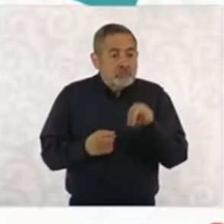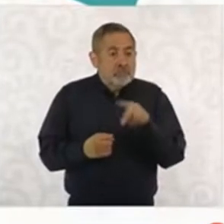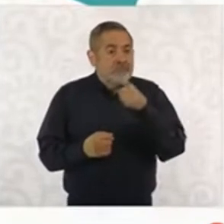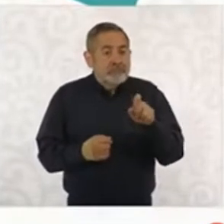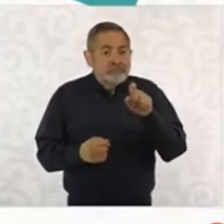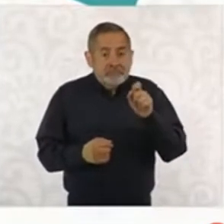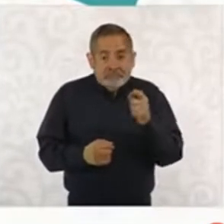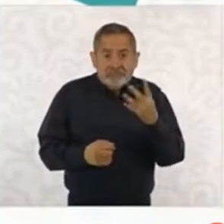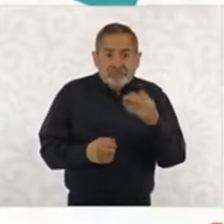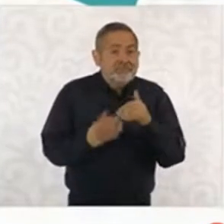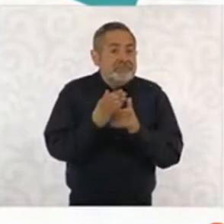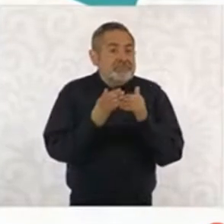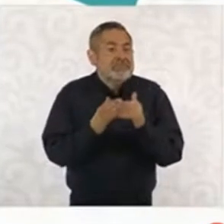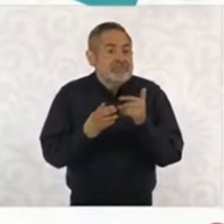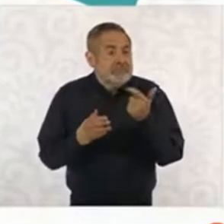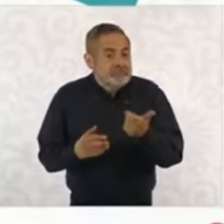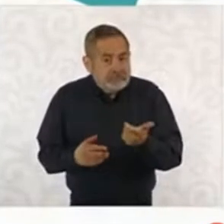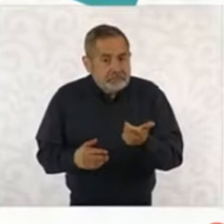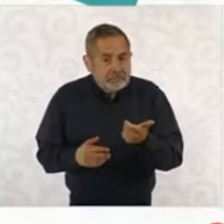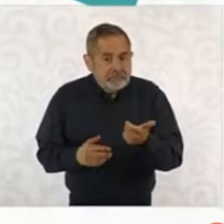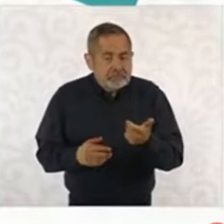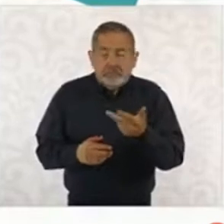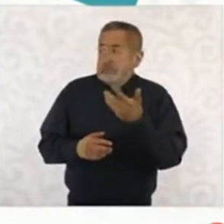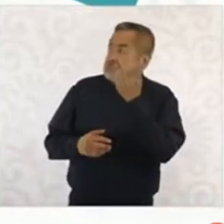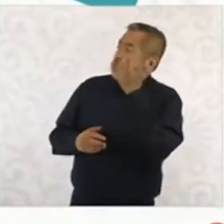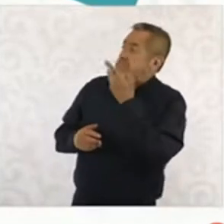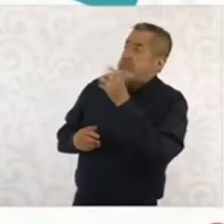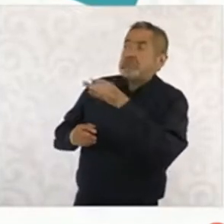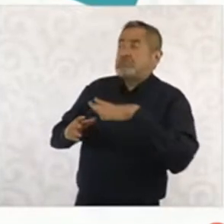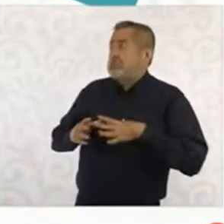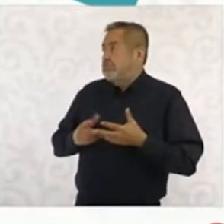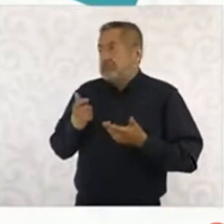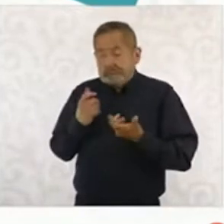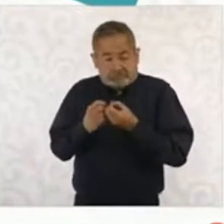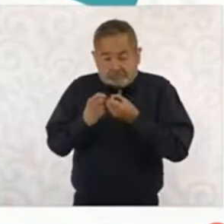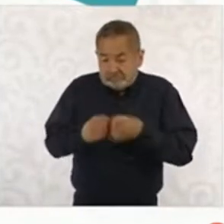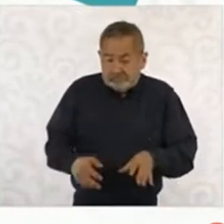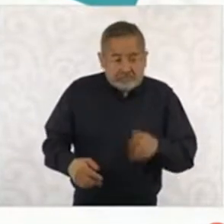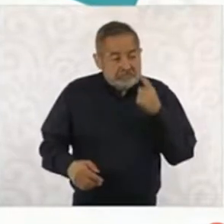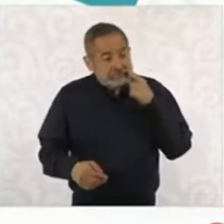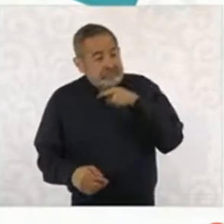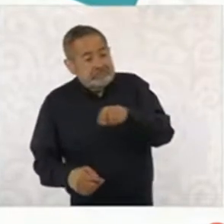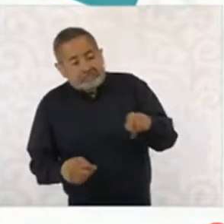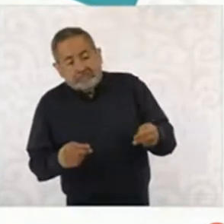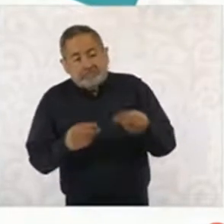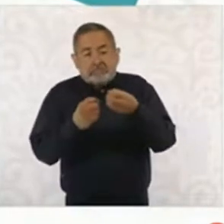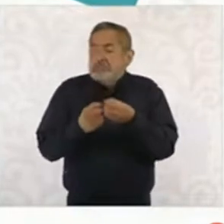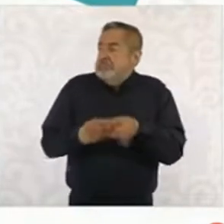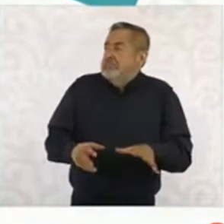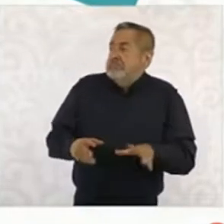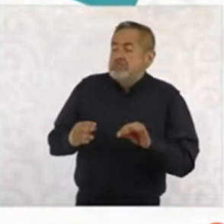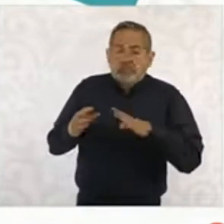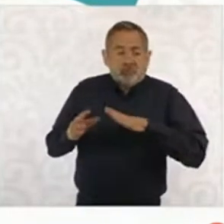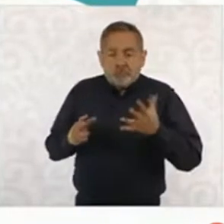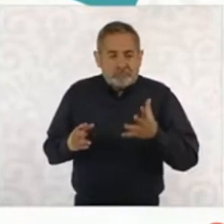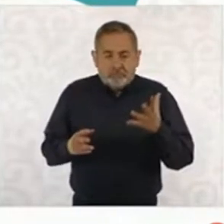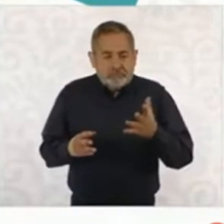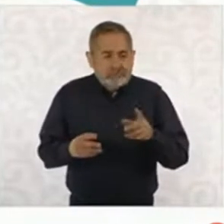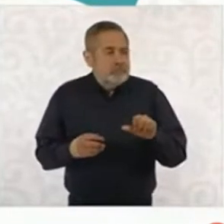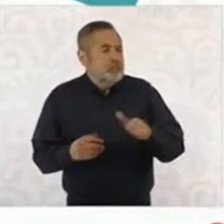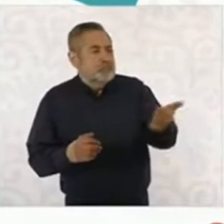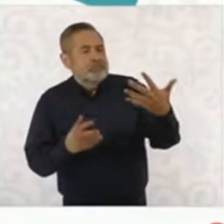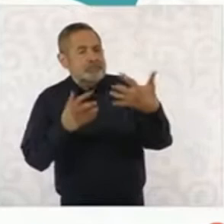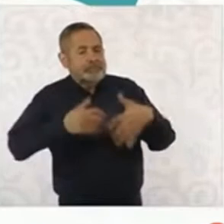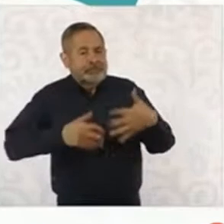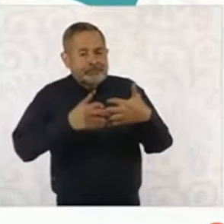2.124 millones de pesos, declaran pérdidas, no eran parte de sus operaciones, venían de otra empresa,